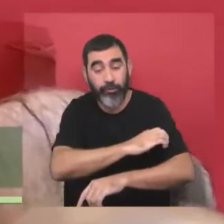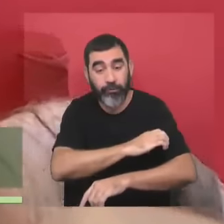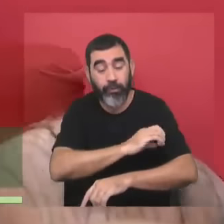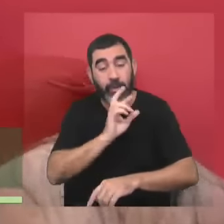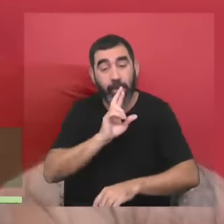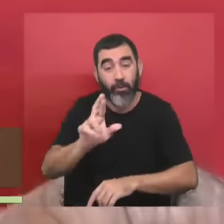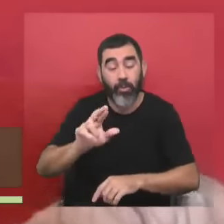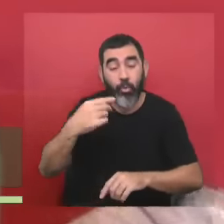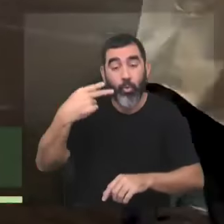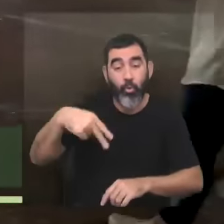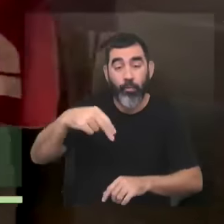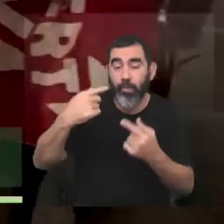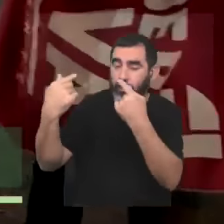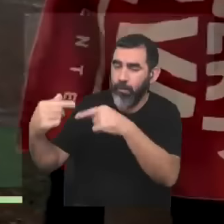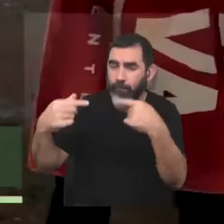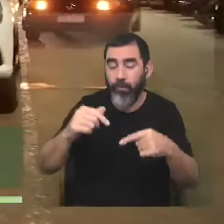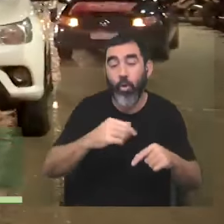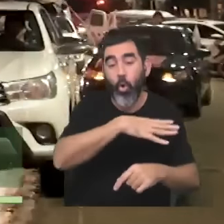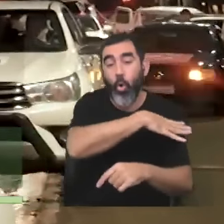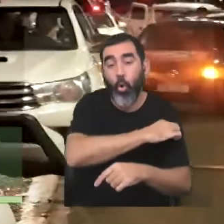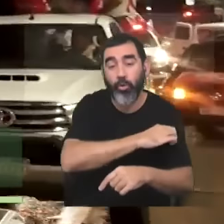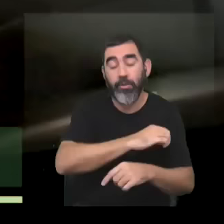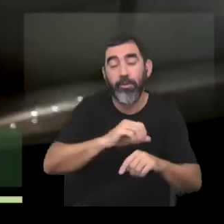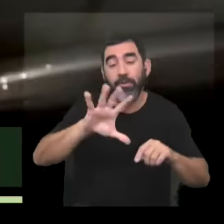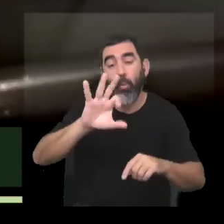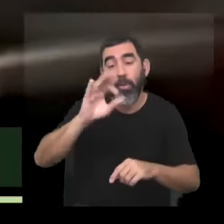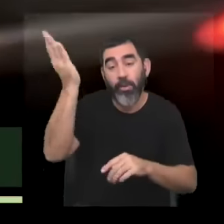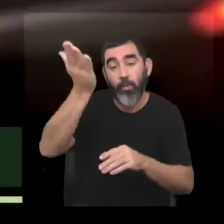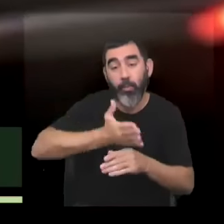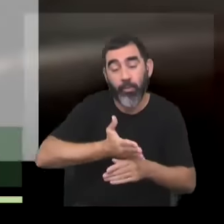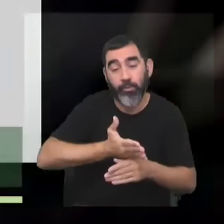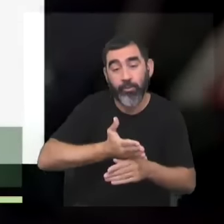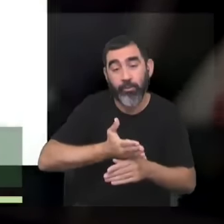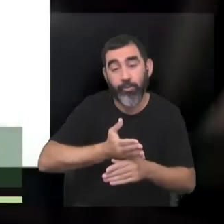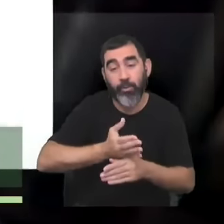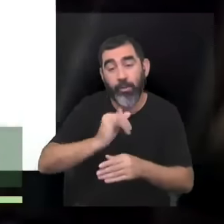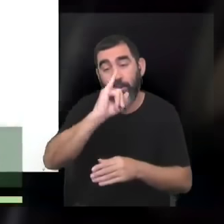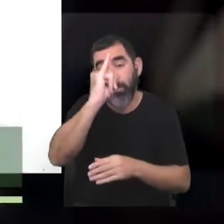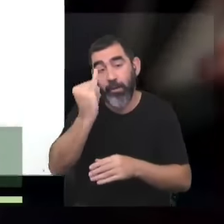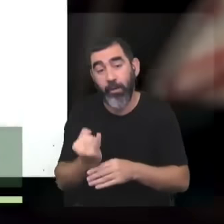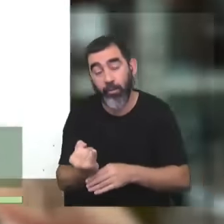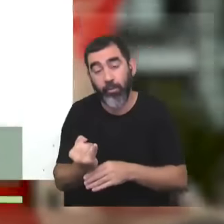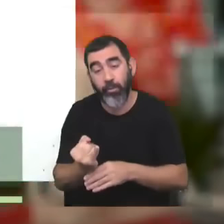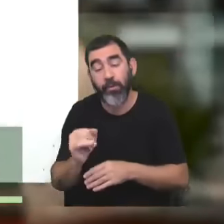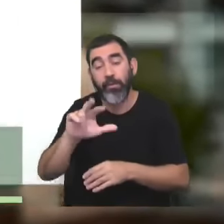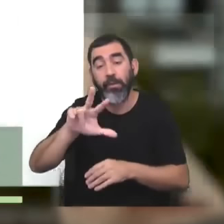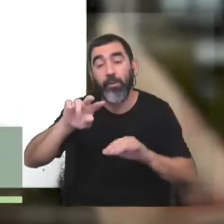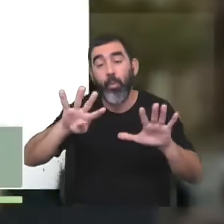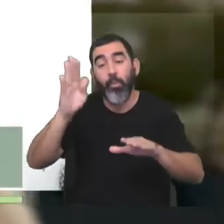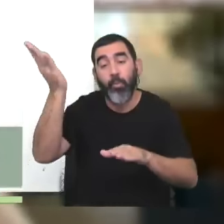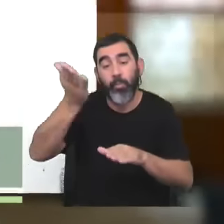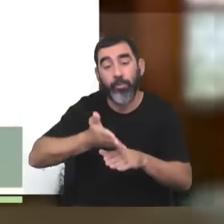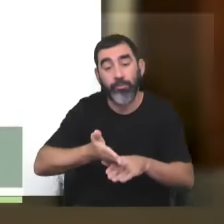el resultado en noviembre Sería distinto ors se ubicaría en el 50% de la intención de Voto mientras que Delgado El 39